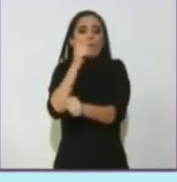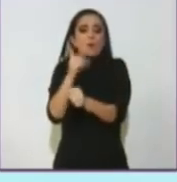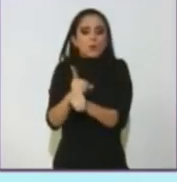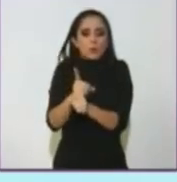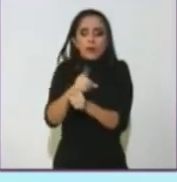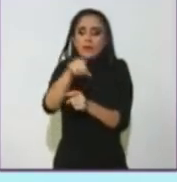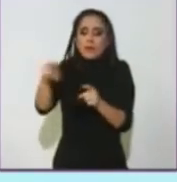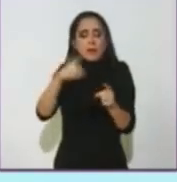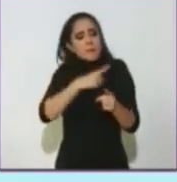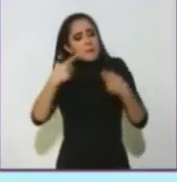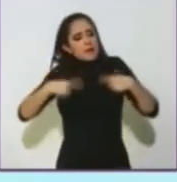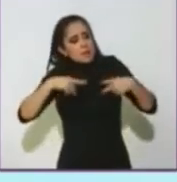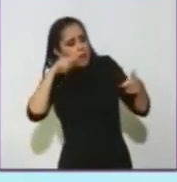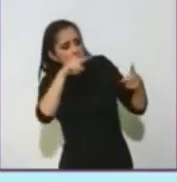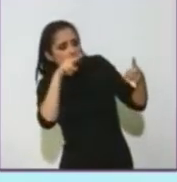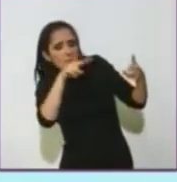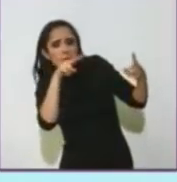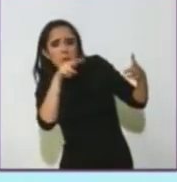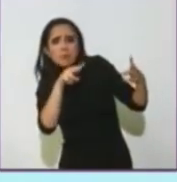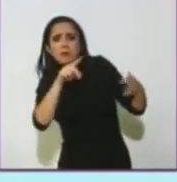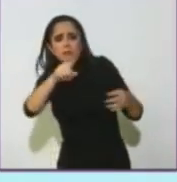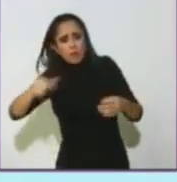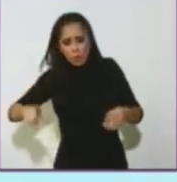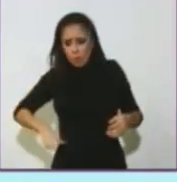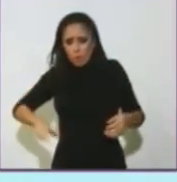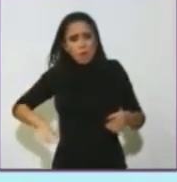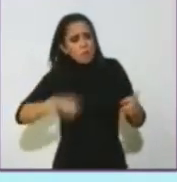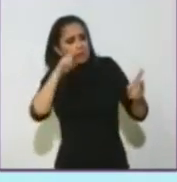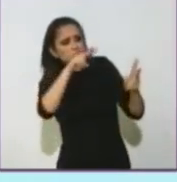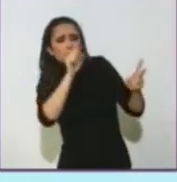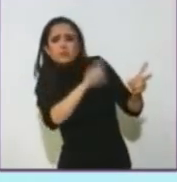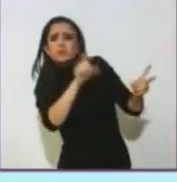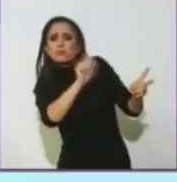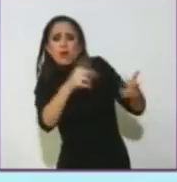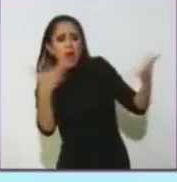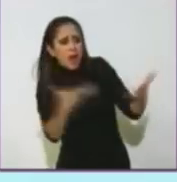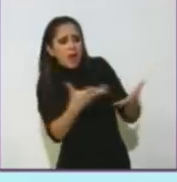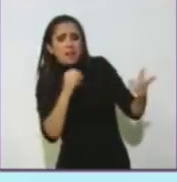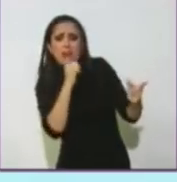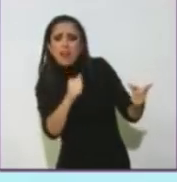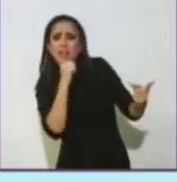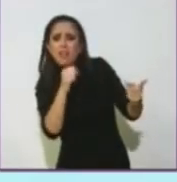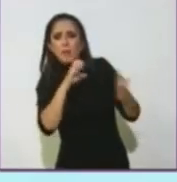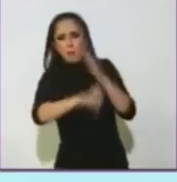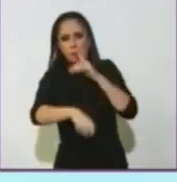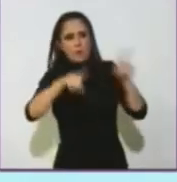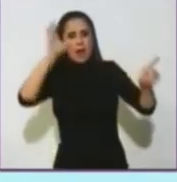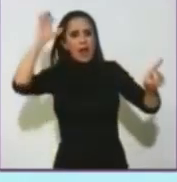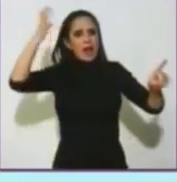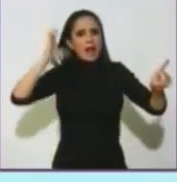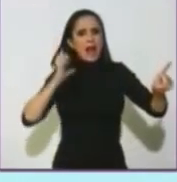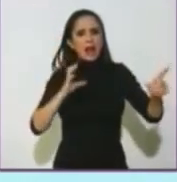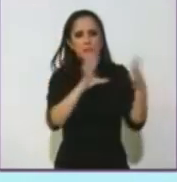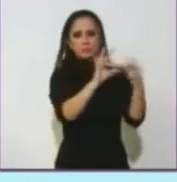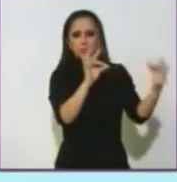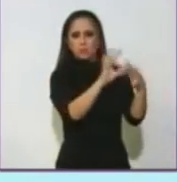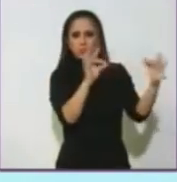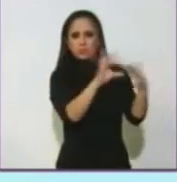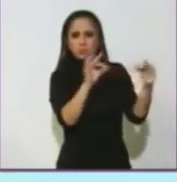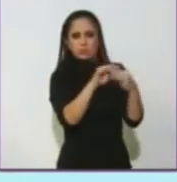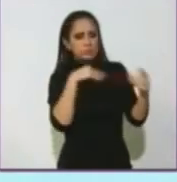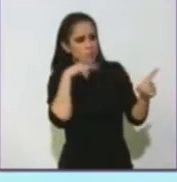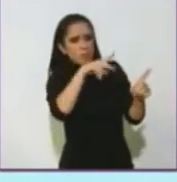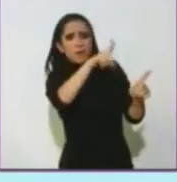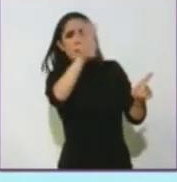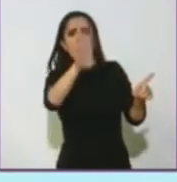ya probó que cuando han estado en gobierno no han dado los resultados que se requiere yo escucho a claudia hablar y pareciera que nunca